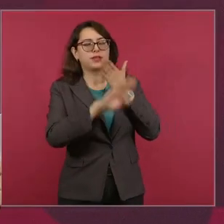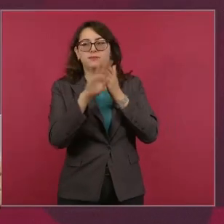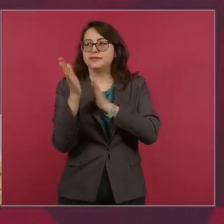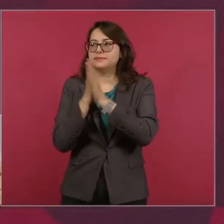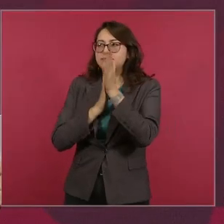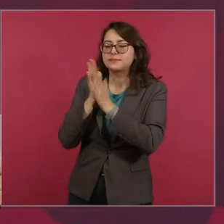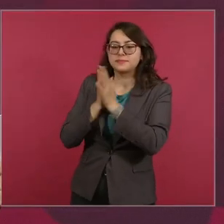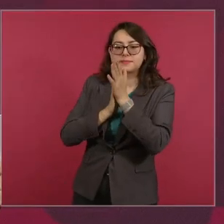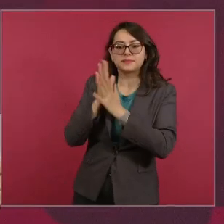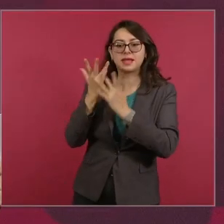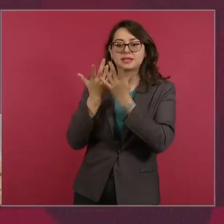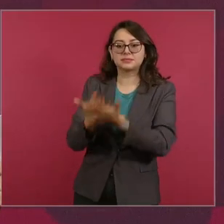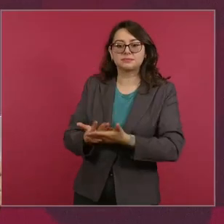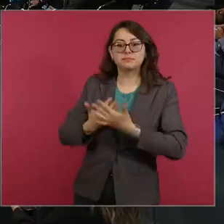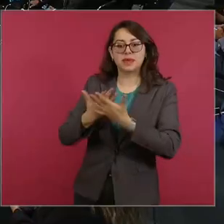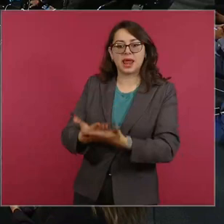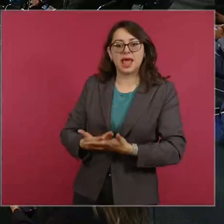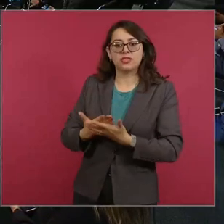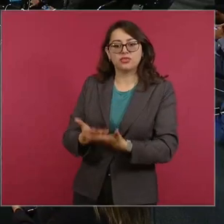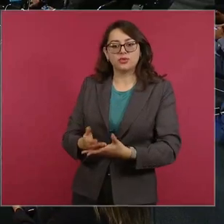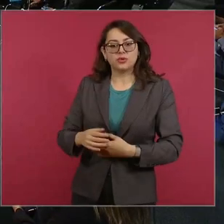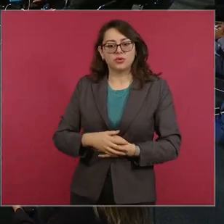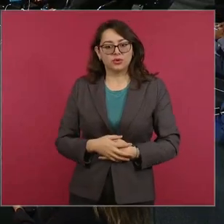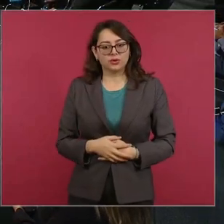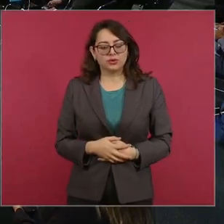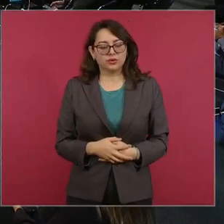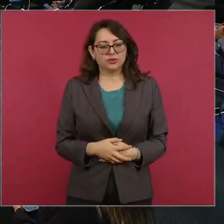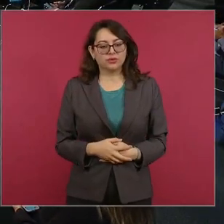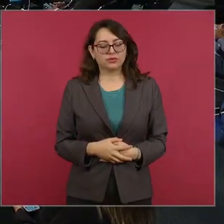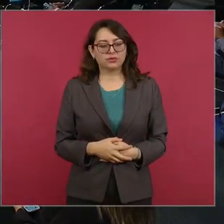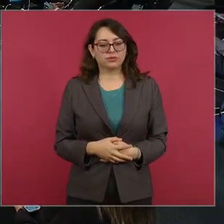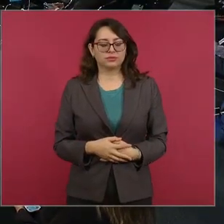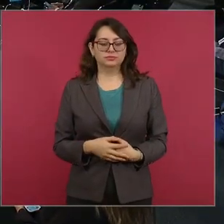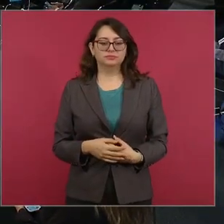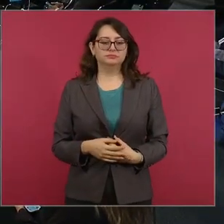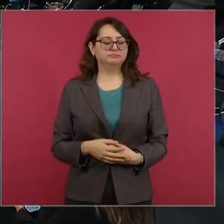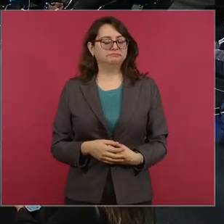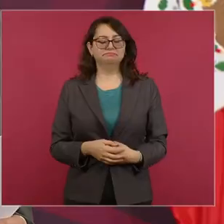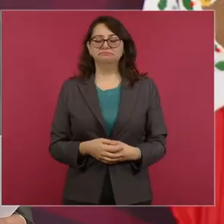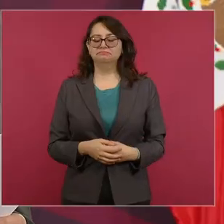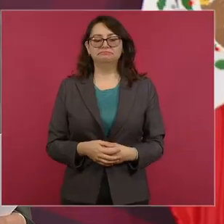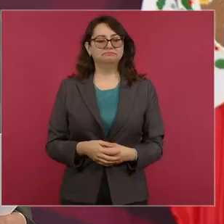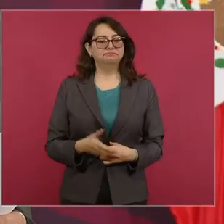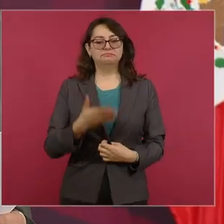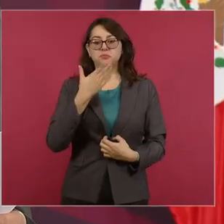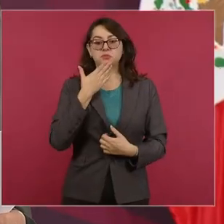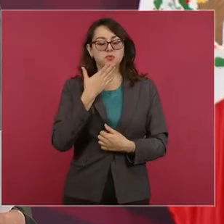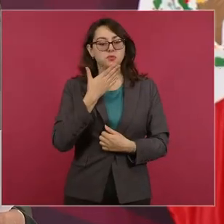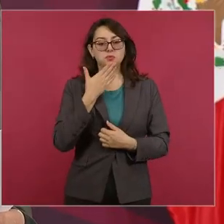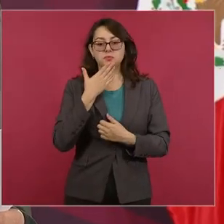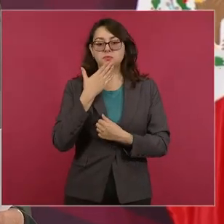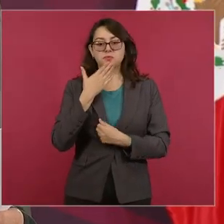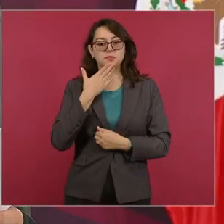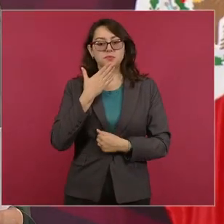¿cuál es su opinión? Bien muy bien lo de Omar